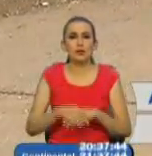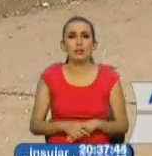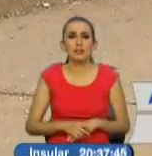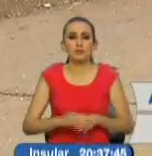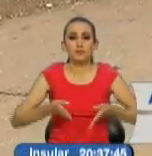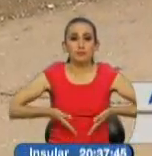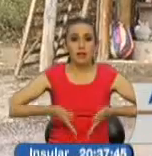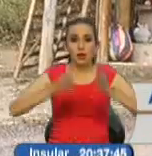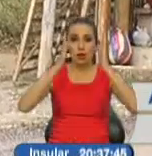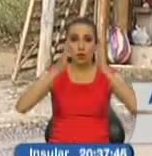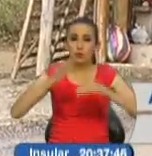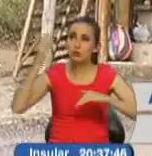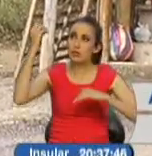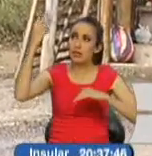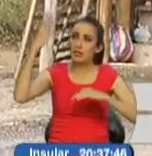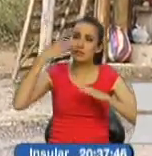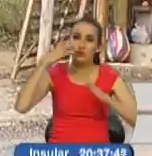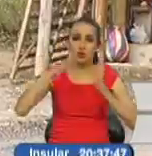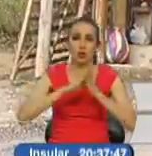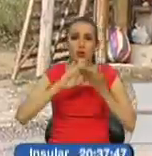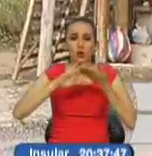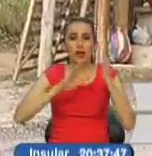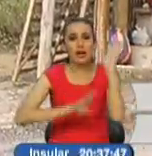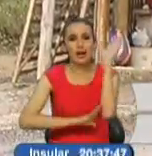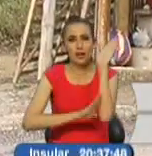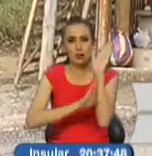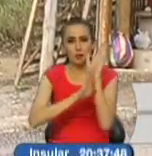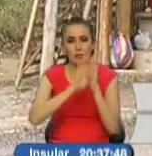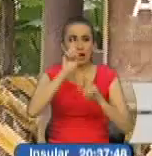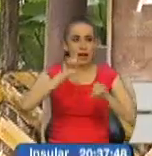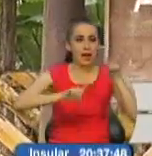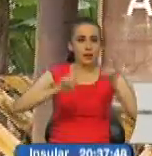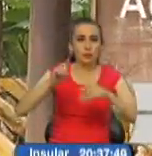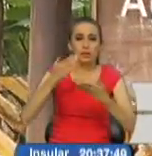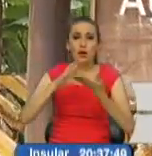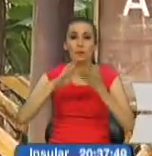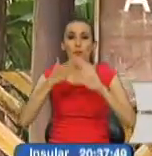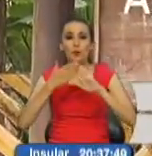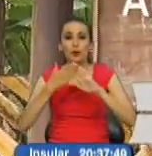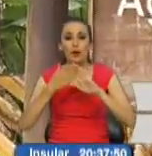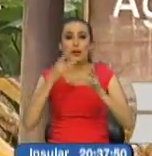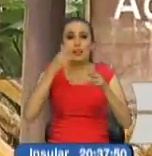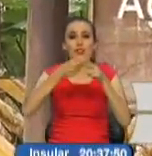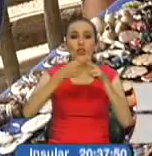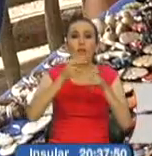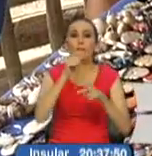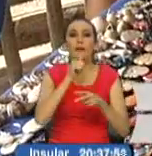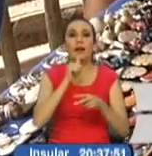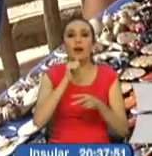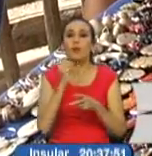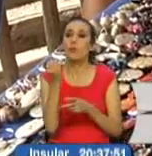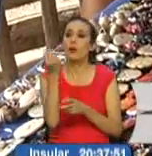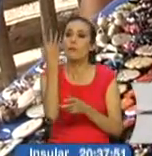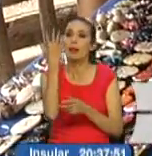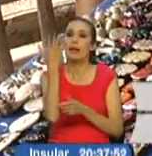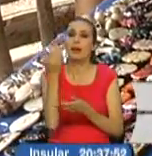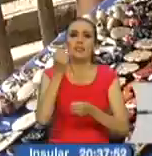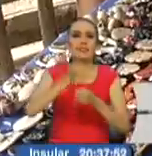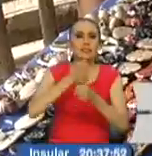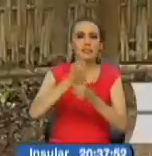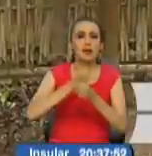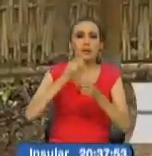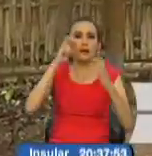Ruta del Espondilus, usted puede contribuir al desarrollo de iniciativas como esta. La comunidad de Agua Blanca trabaja en turismo